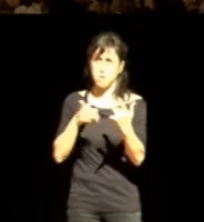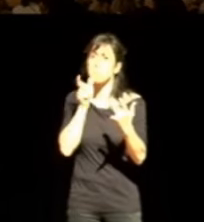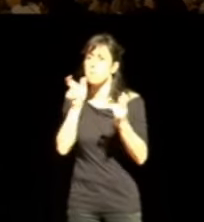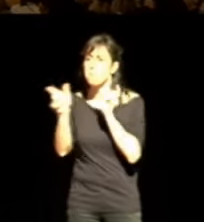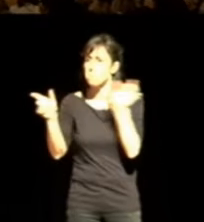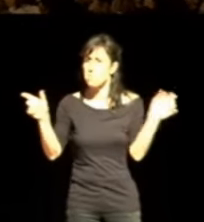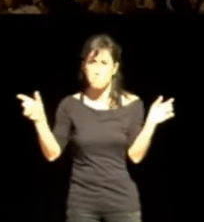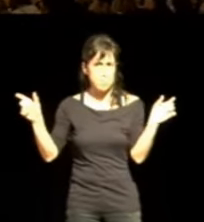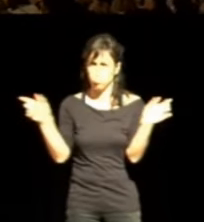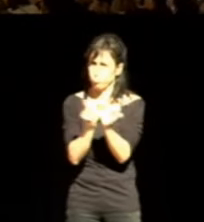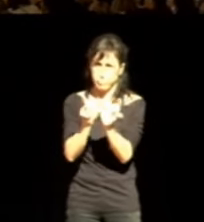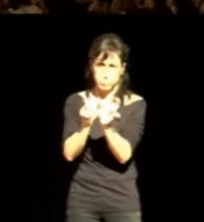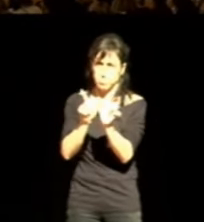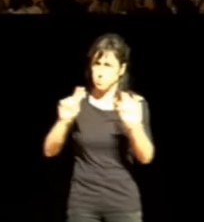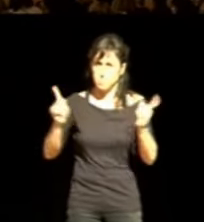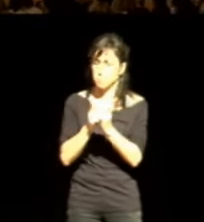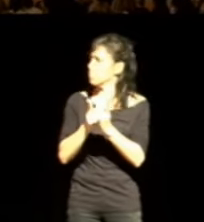hablarnos de...